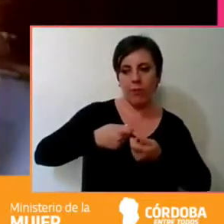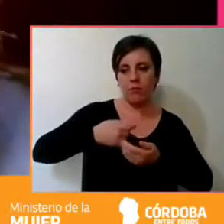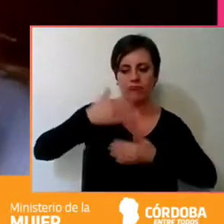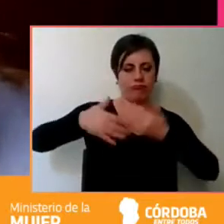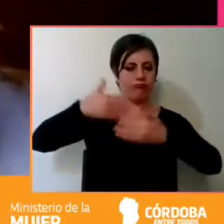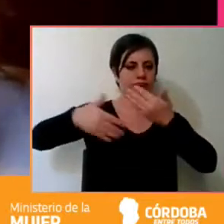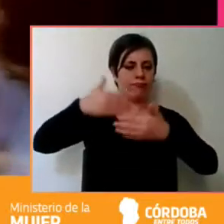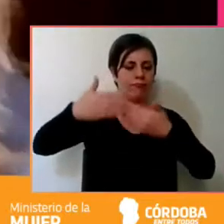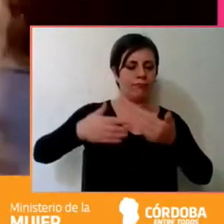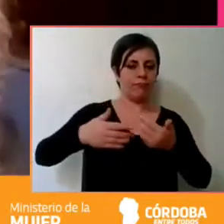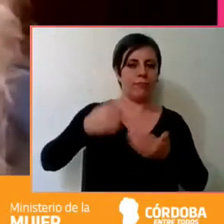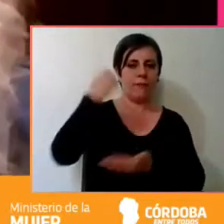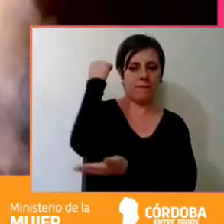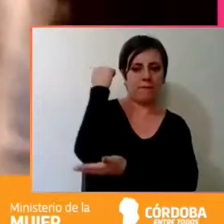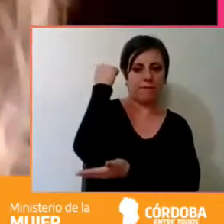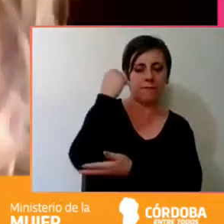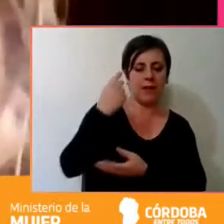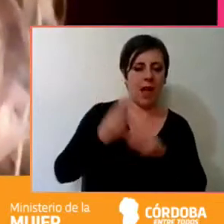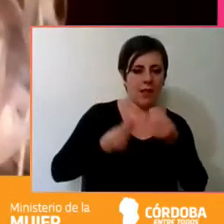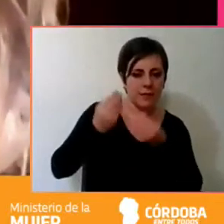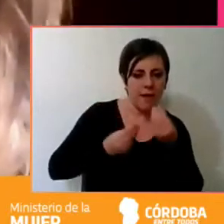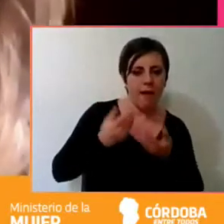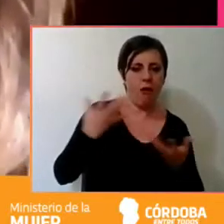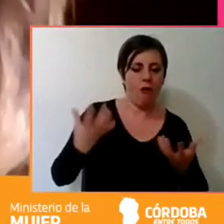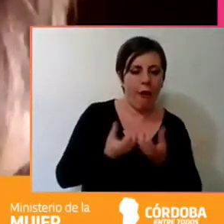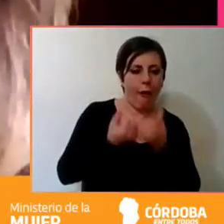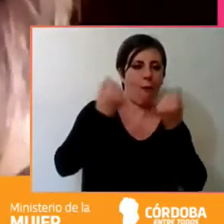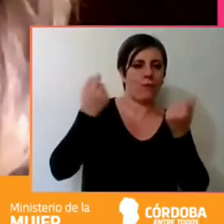financieros, de tener acceso a